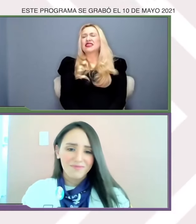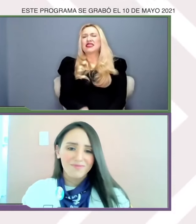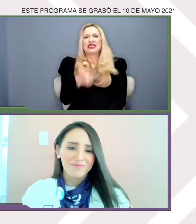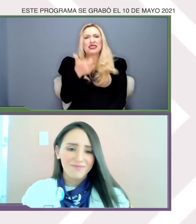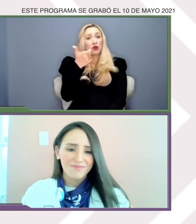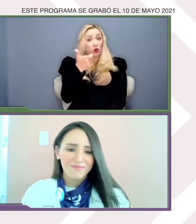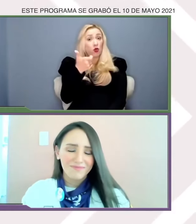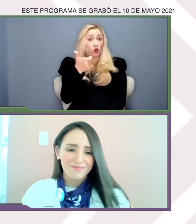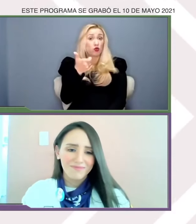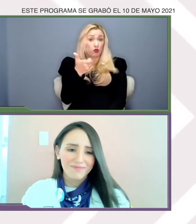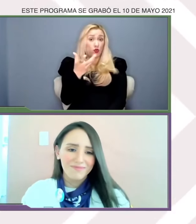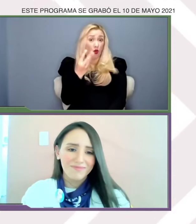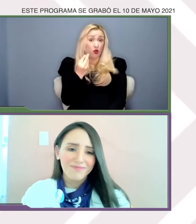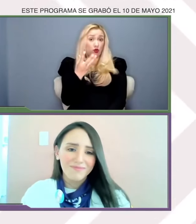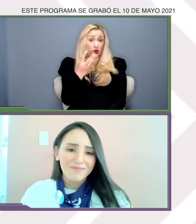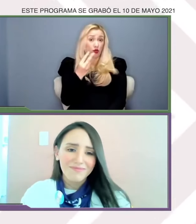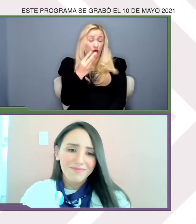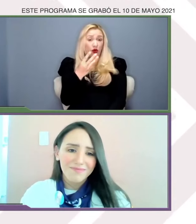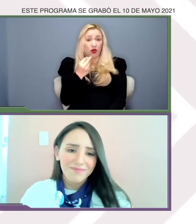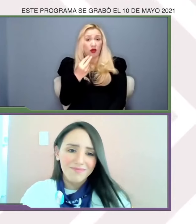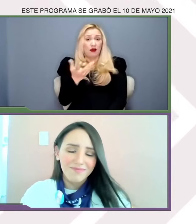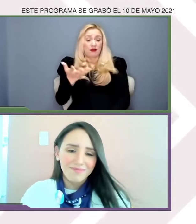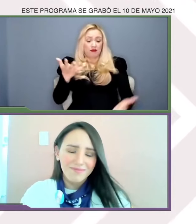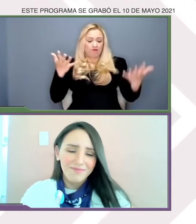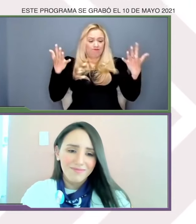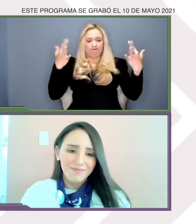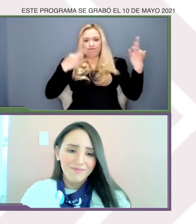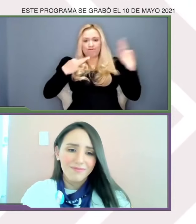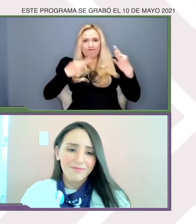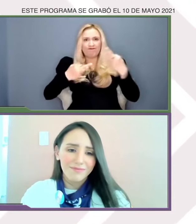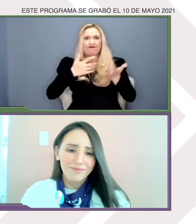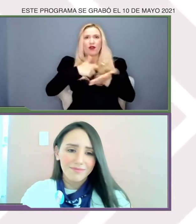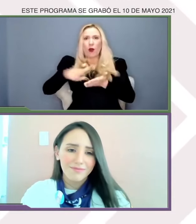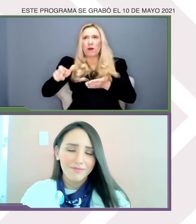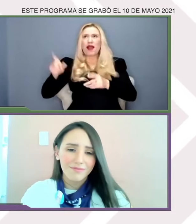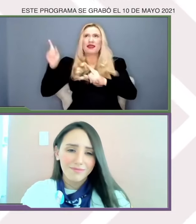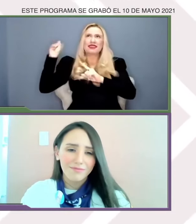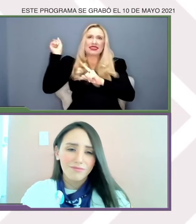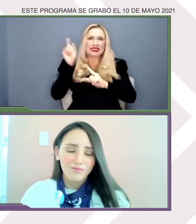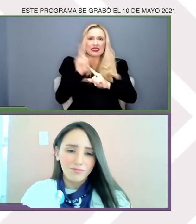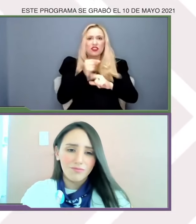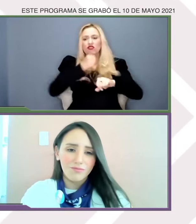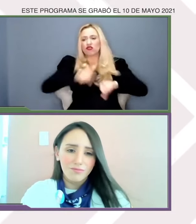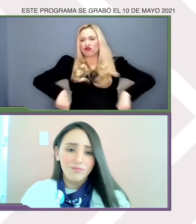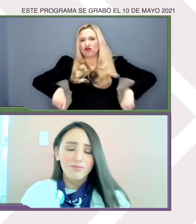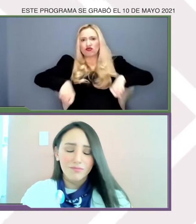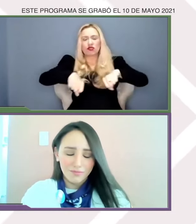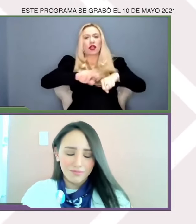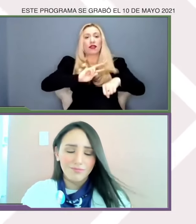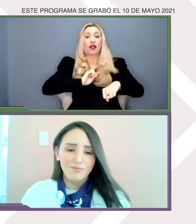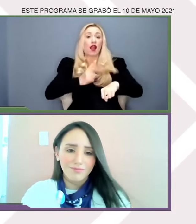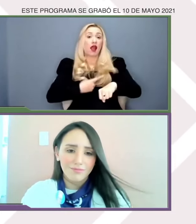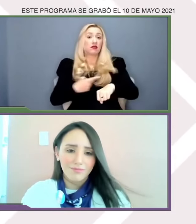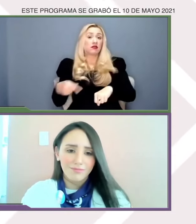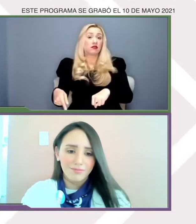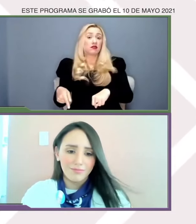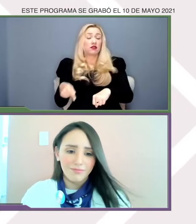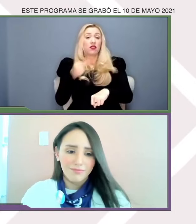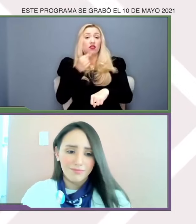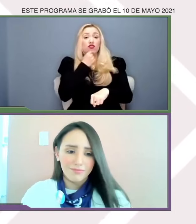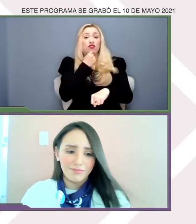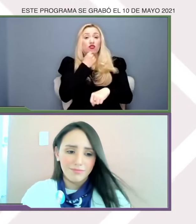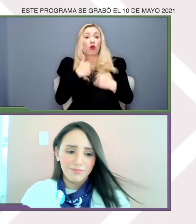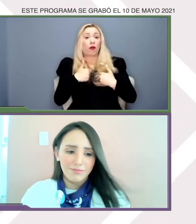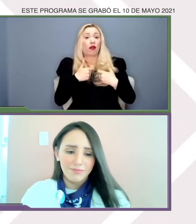implican, hacerse visible en un espacio público y sobre todo teniendo infancias y adolescencias trans, para mí fue el